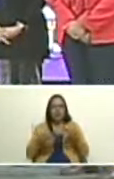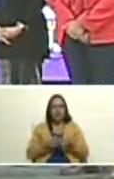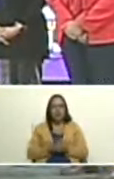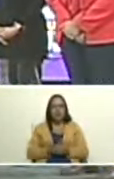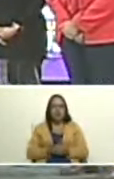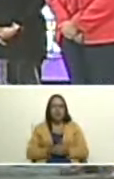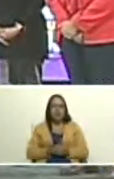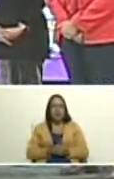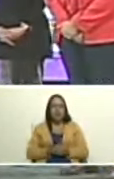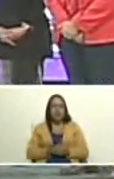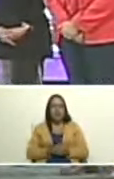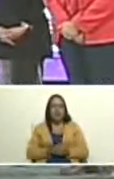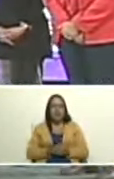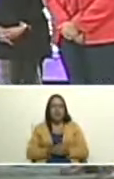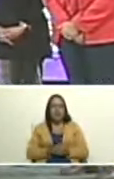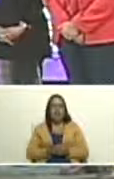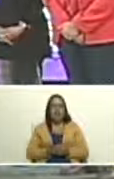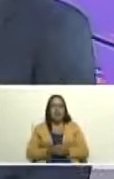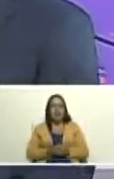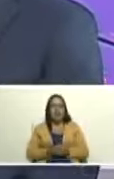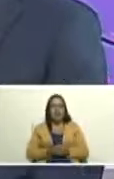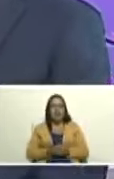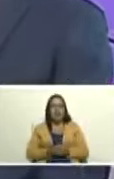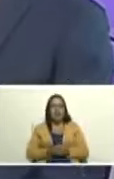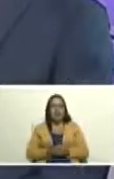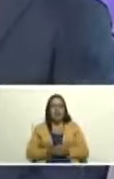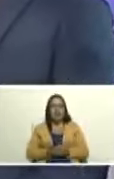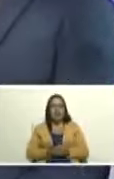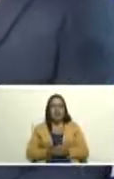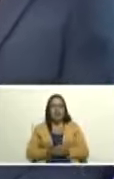galán, ¿ah?